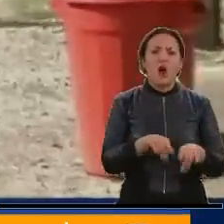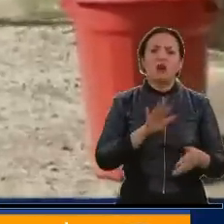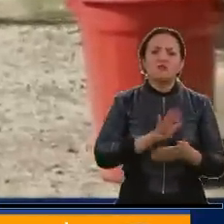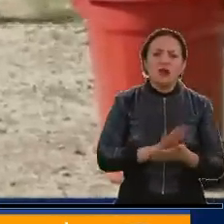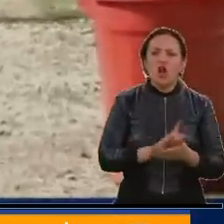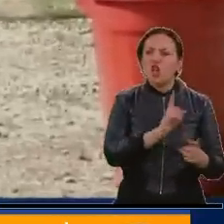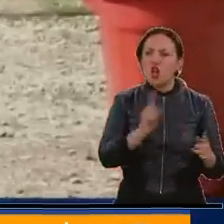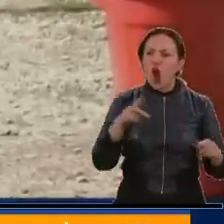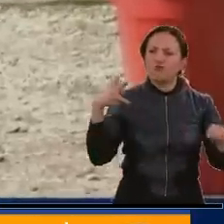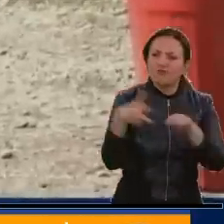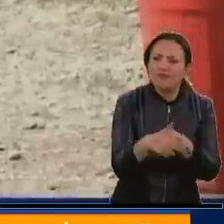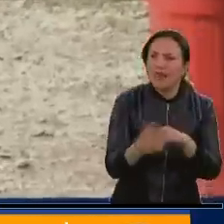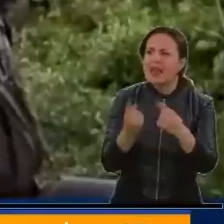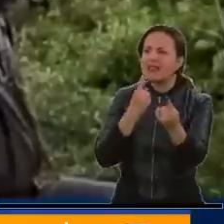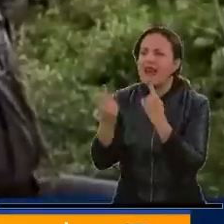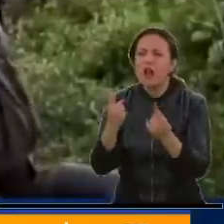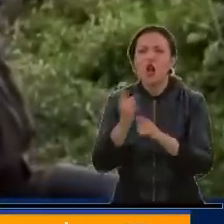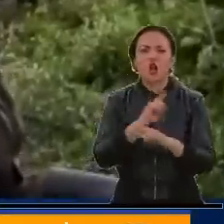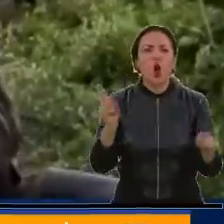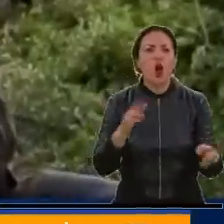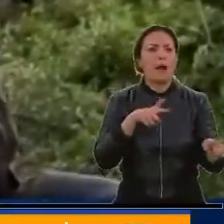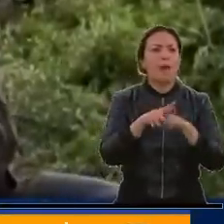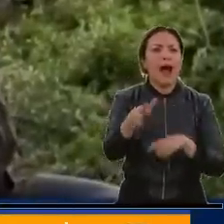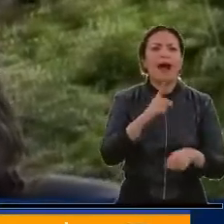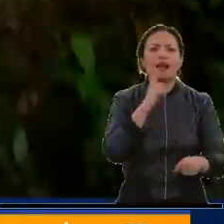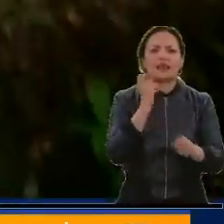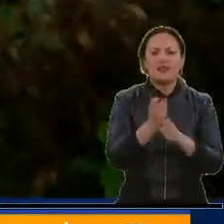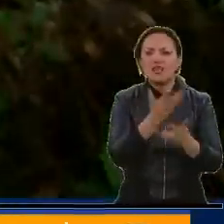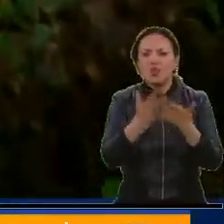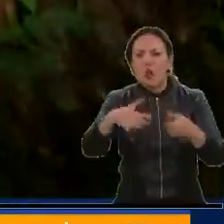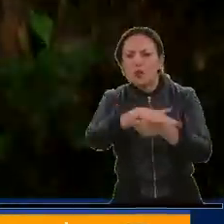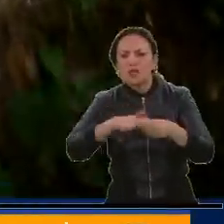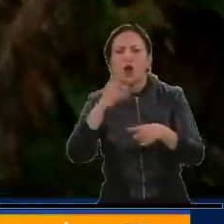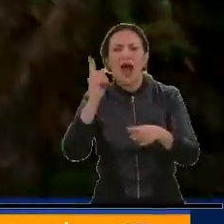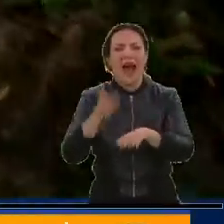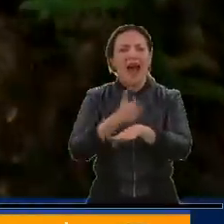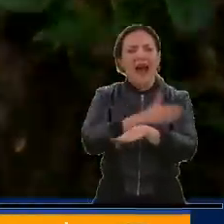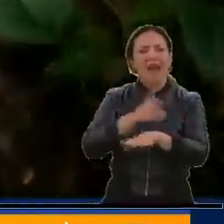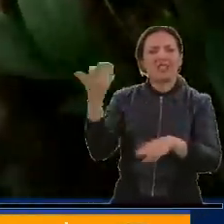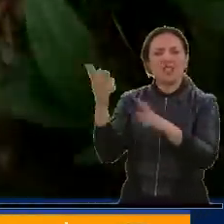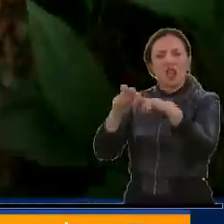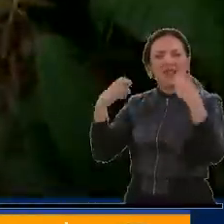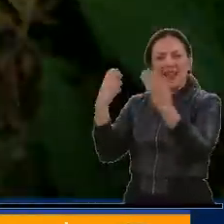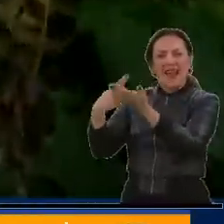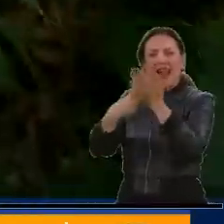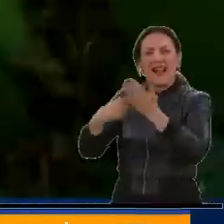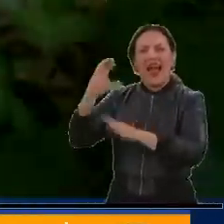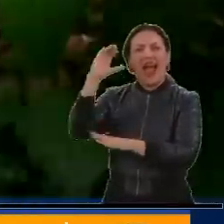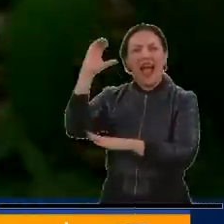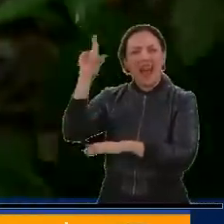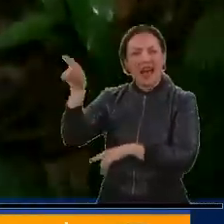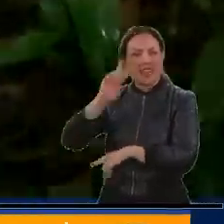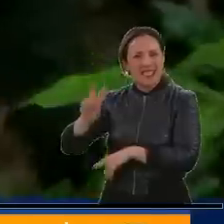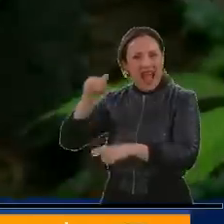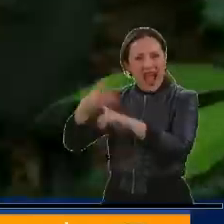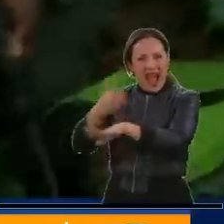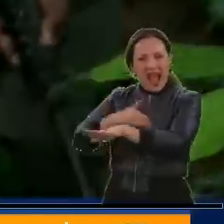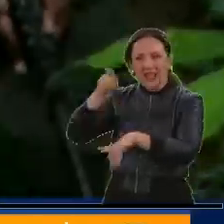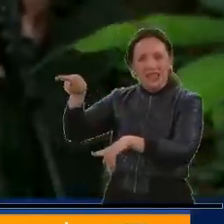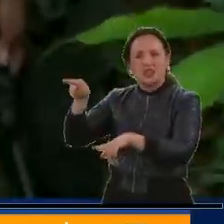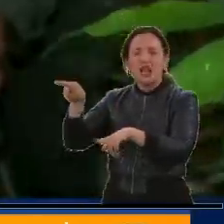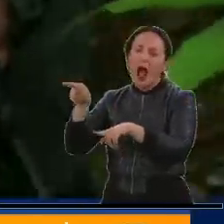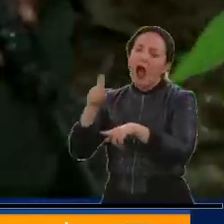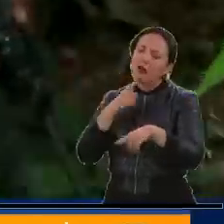de no poner en crisis la mesa que se inició en Caracas, sino de decir, esta es una propuesta del gobierno, vamos a estudiarla,